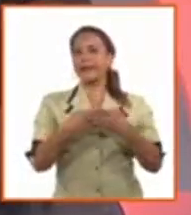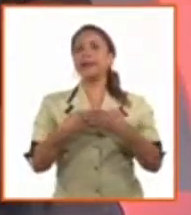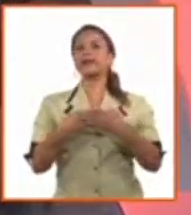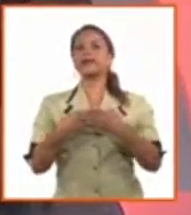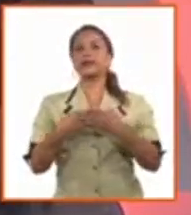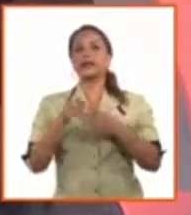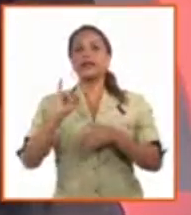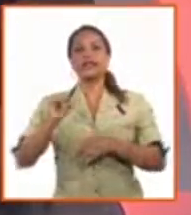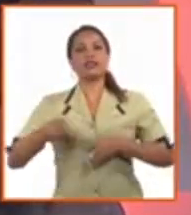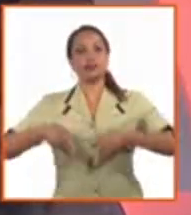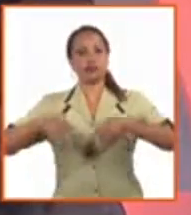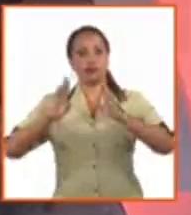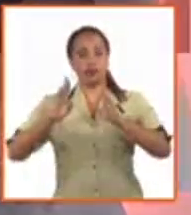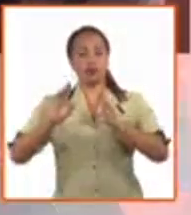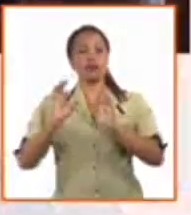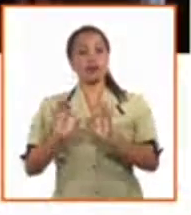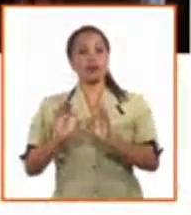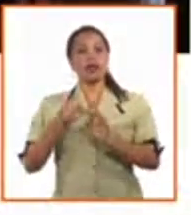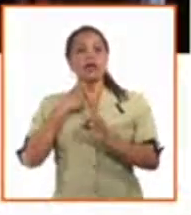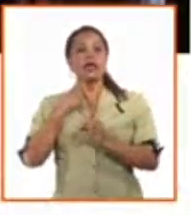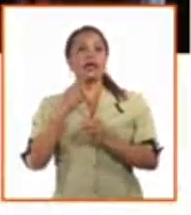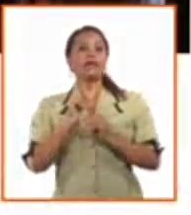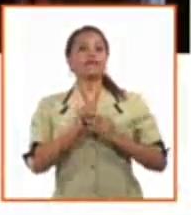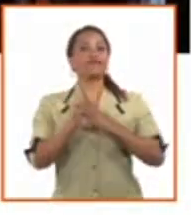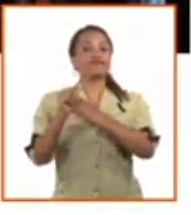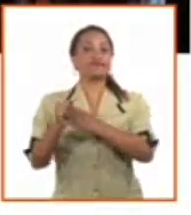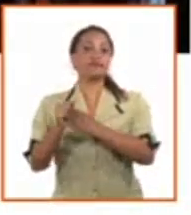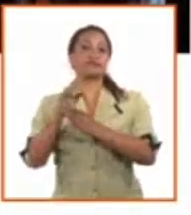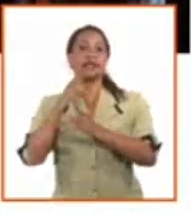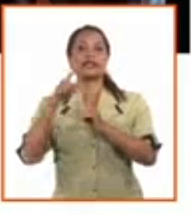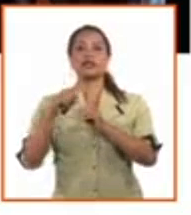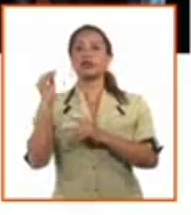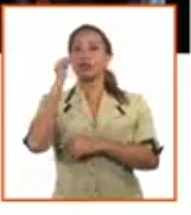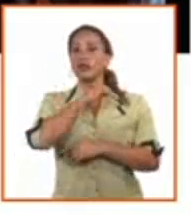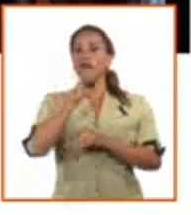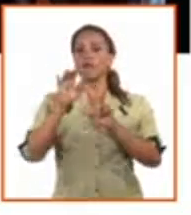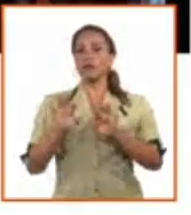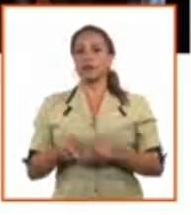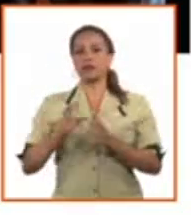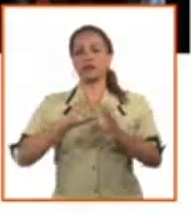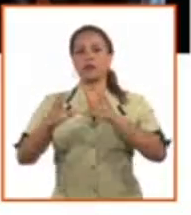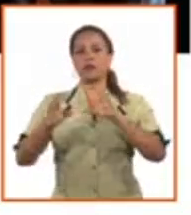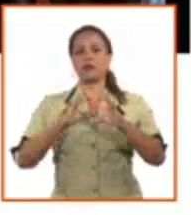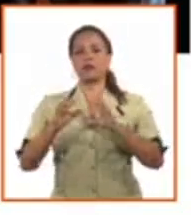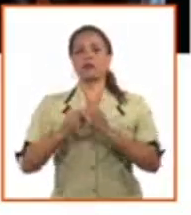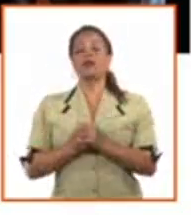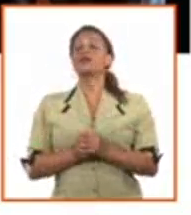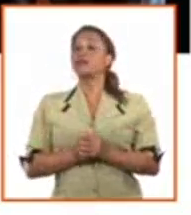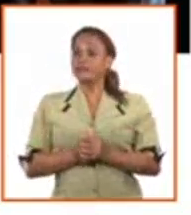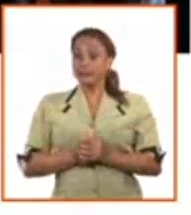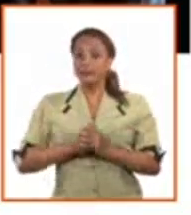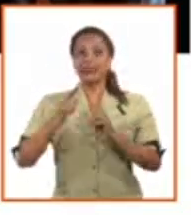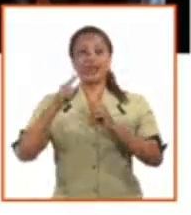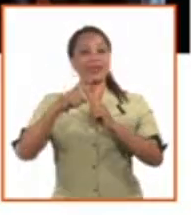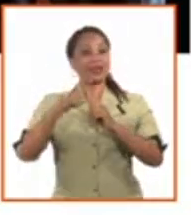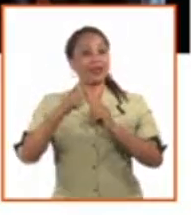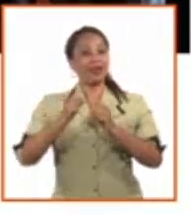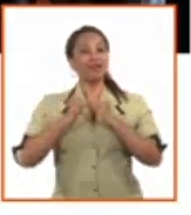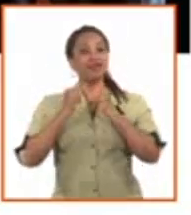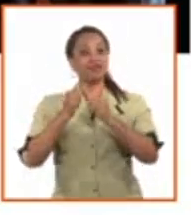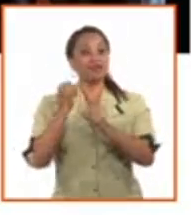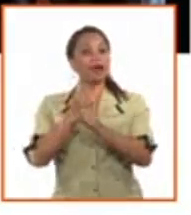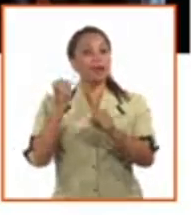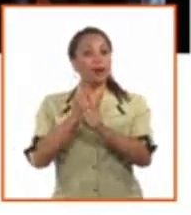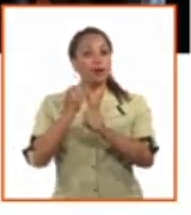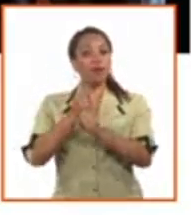empresas instituciones que tienen a su cargo el tema de las tecnologías informáticas las comunicaciones por tanto tenemos una tarea fuerte en cuanto